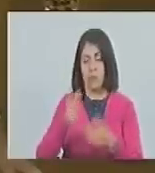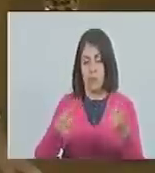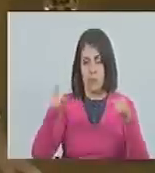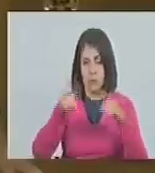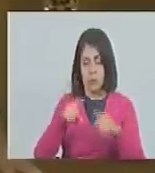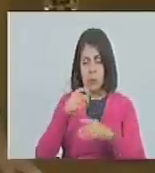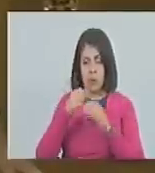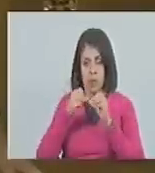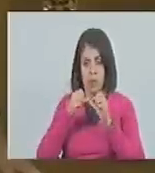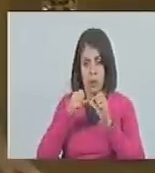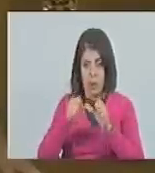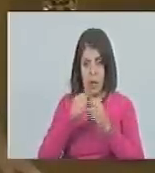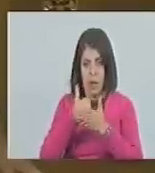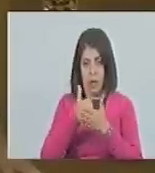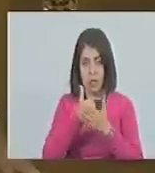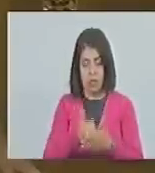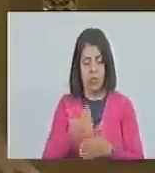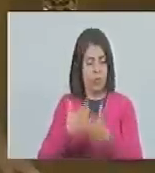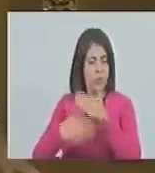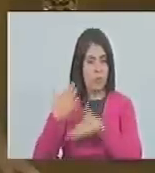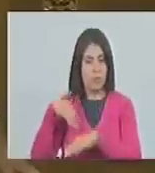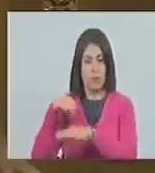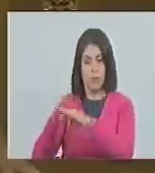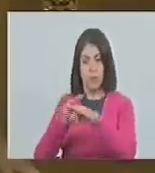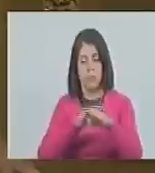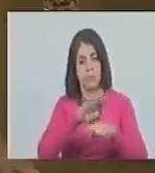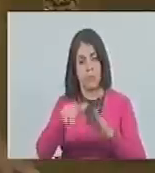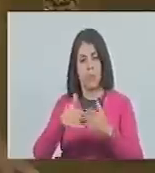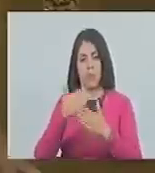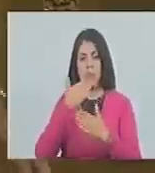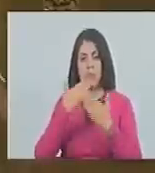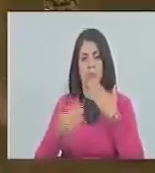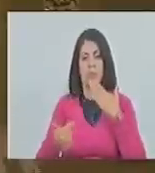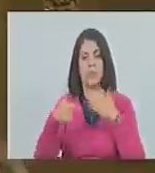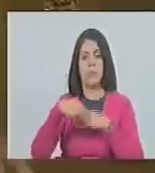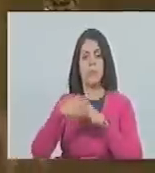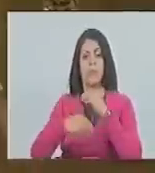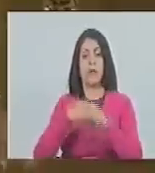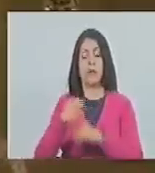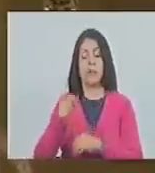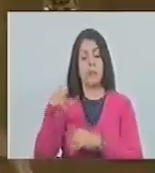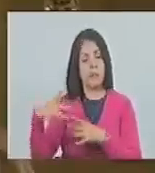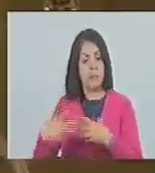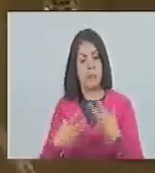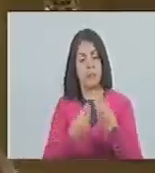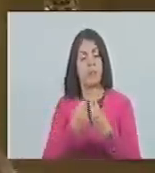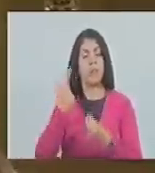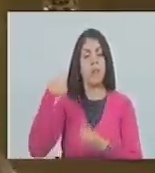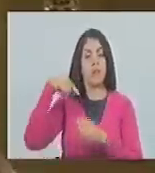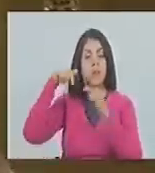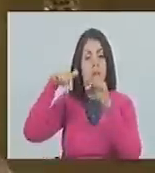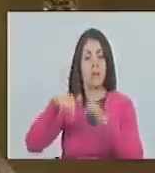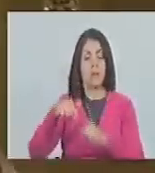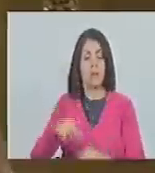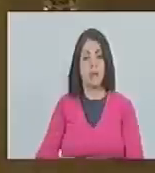caso. Yo llamo, convoco, les pido a quienes nos acompañaron ayer aquí a que